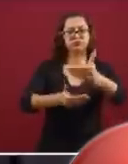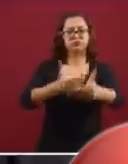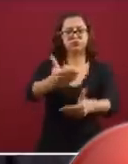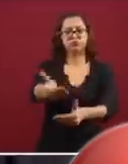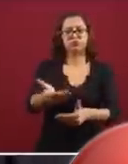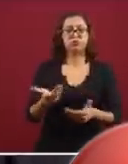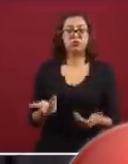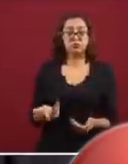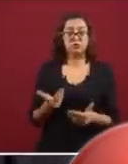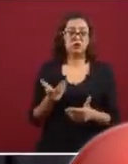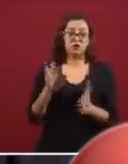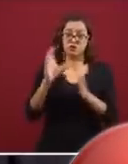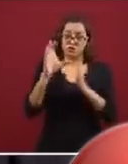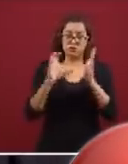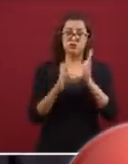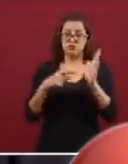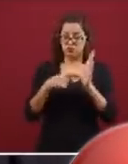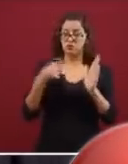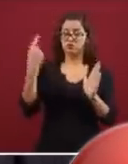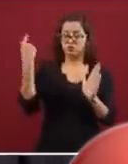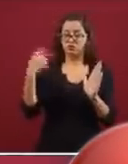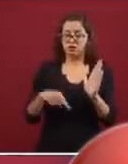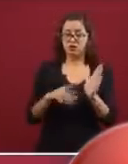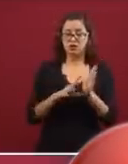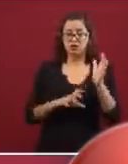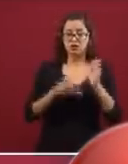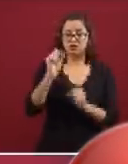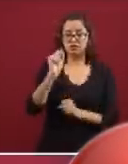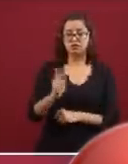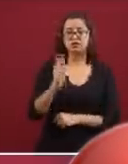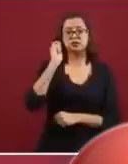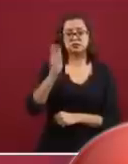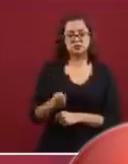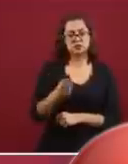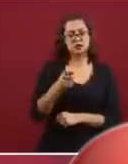de cobro de impuestos. Es decir, que el que tiene más